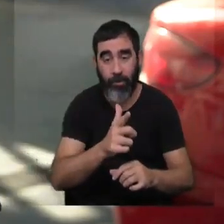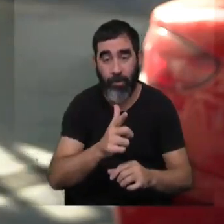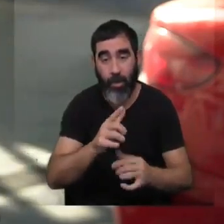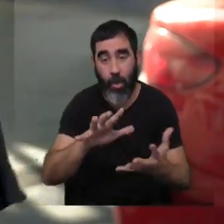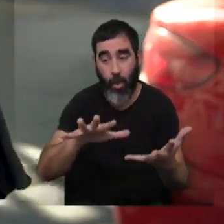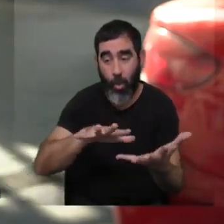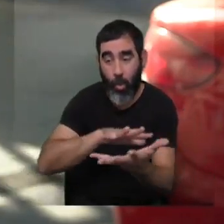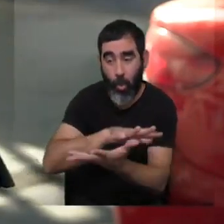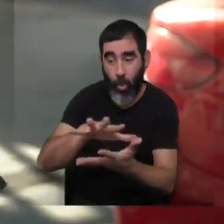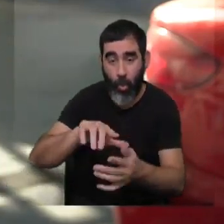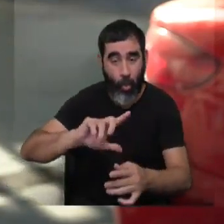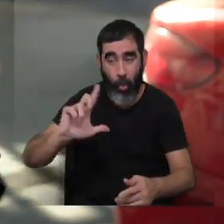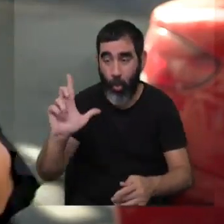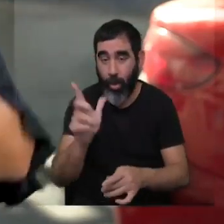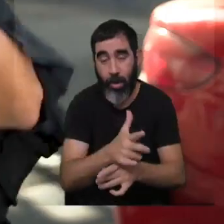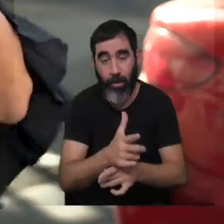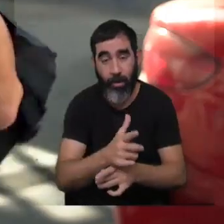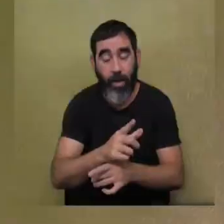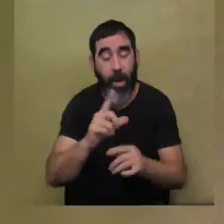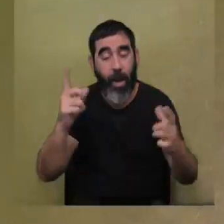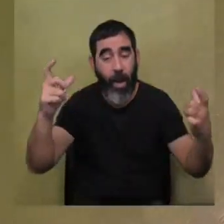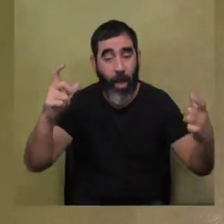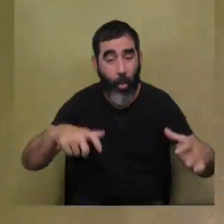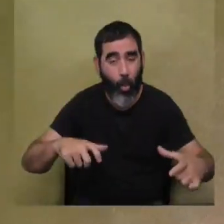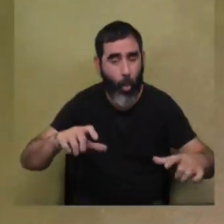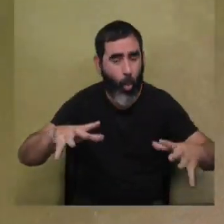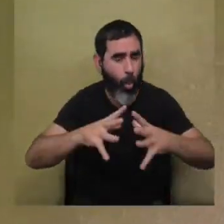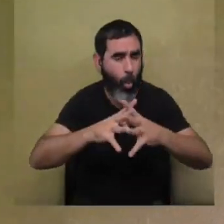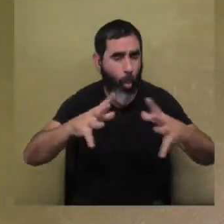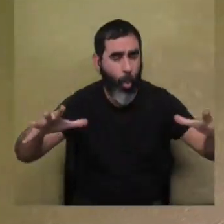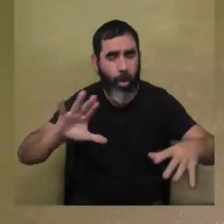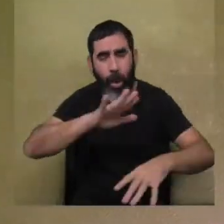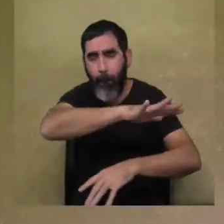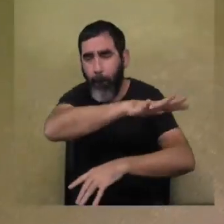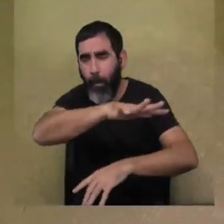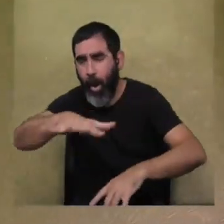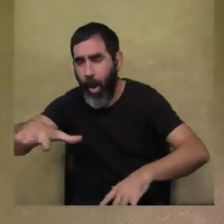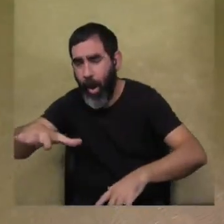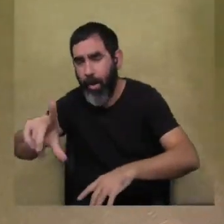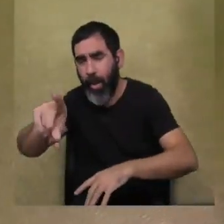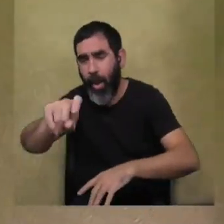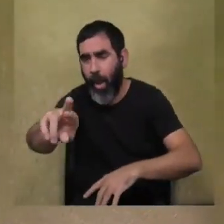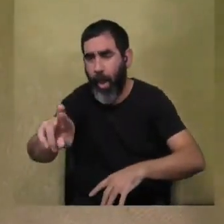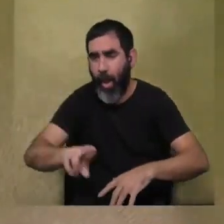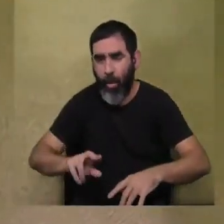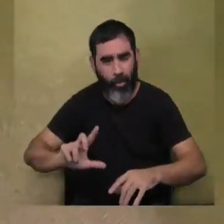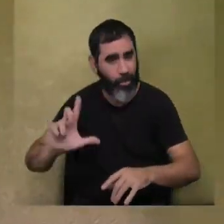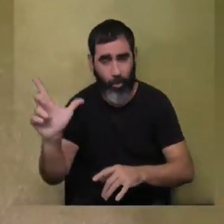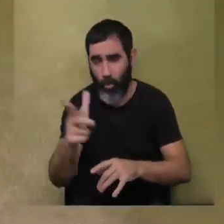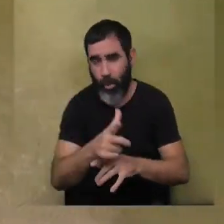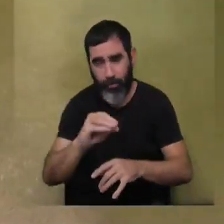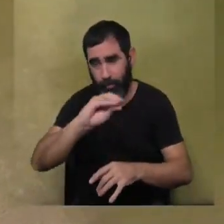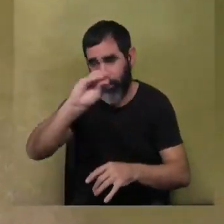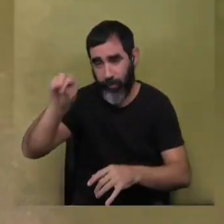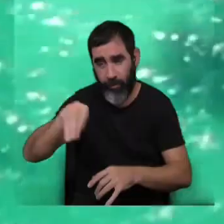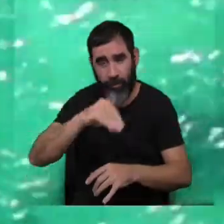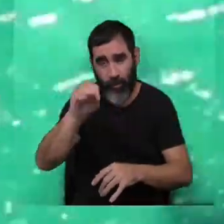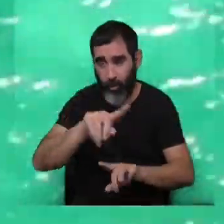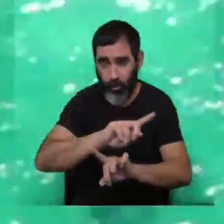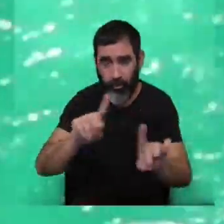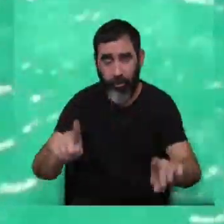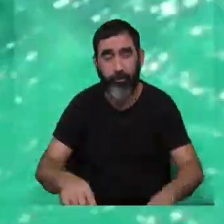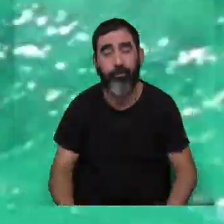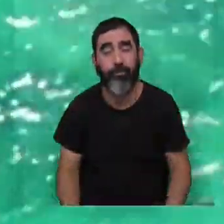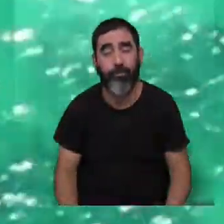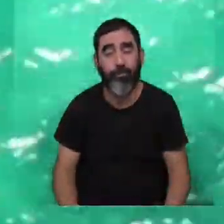lugares que yo les mencioné recién, les dije lagunas muy enormes, les dije mares, cuencas oceánicas, no aparecen o no son formadores de